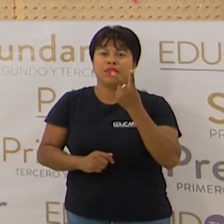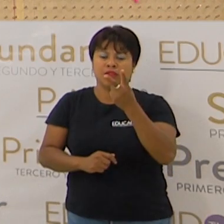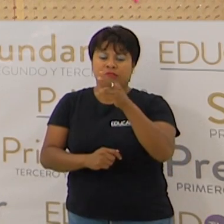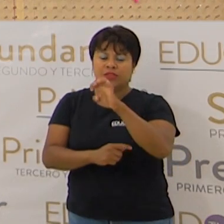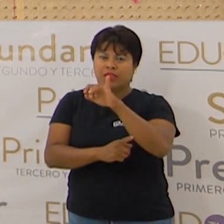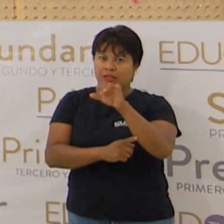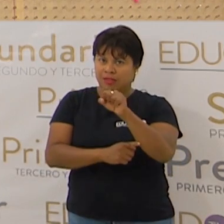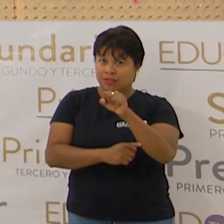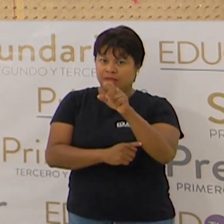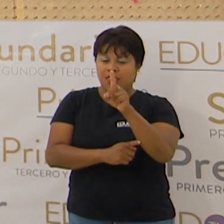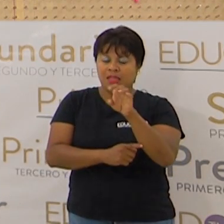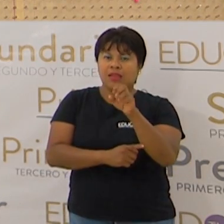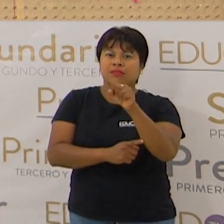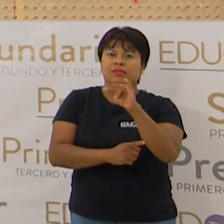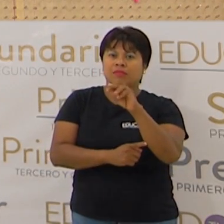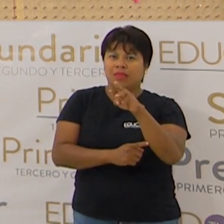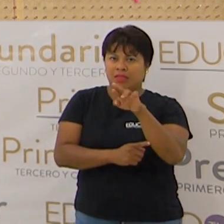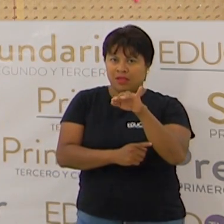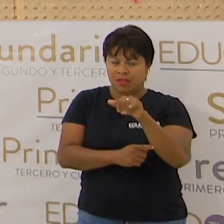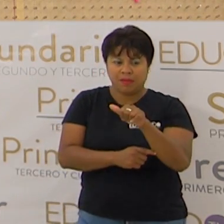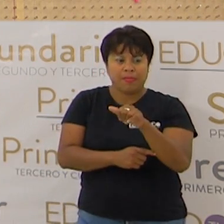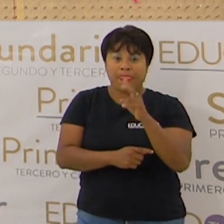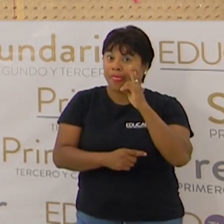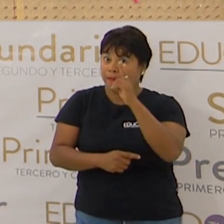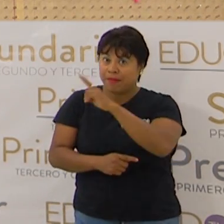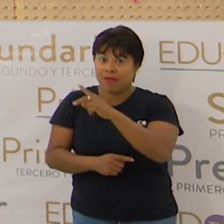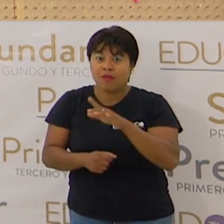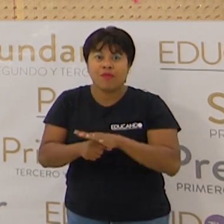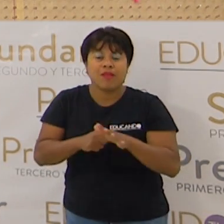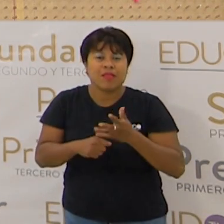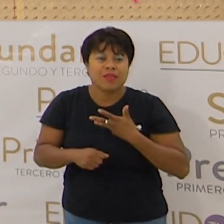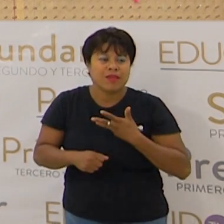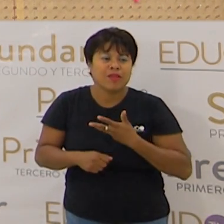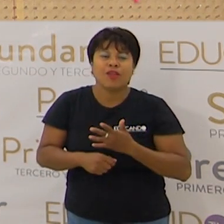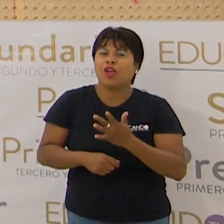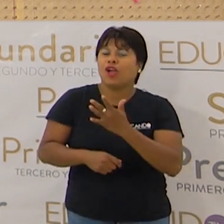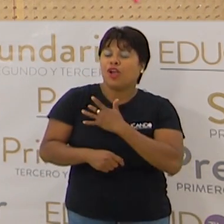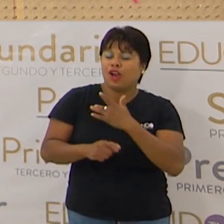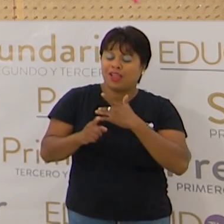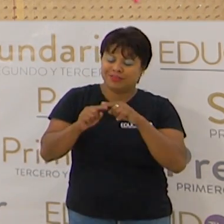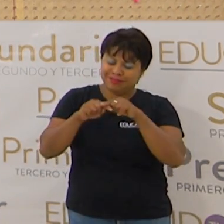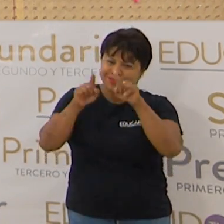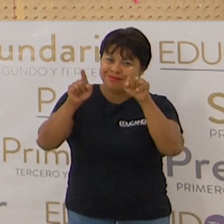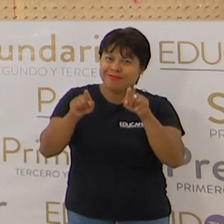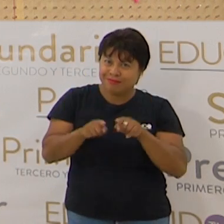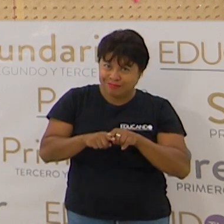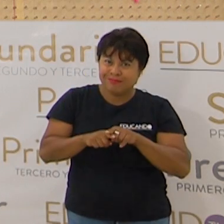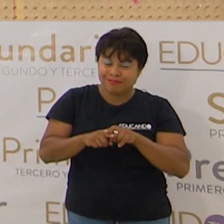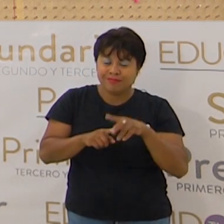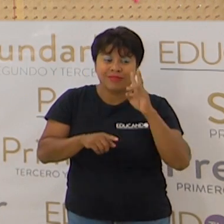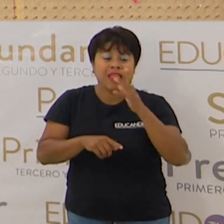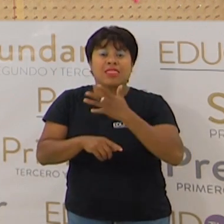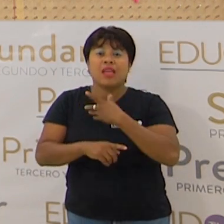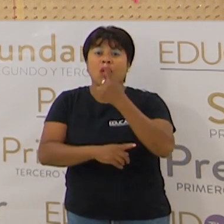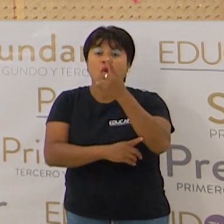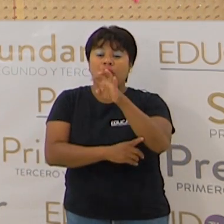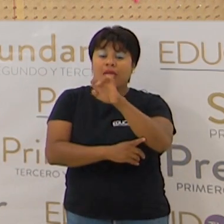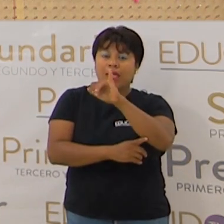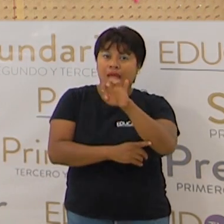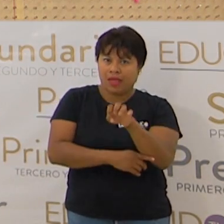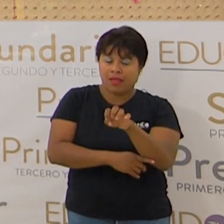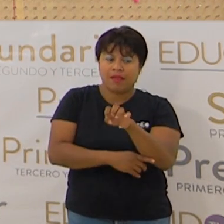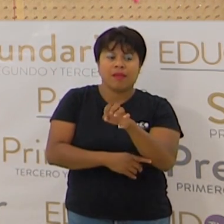2 ejes de simetría. Mira, ¿qué salió? Un corazón, ¿verdad? Y tiene un eje de